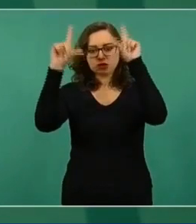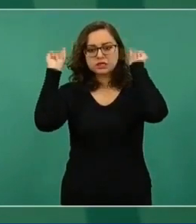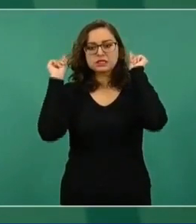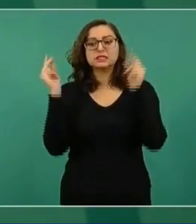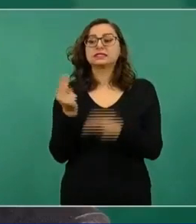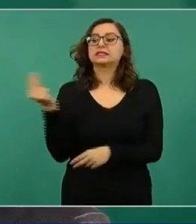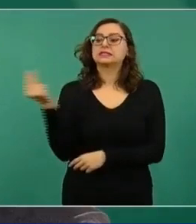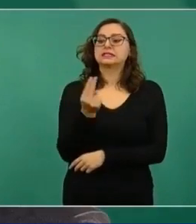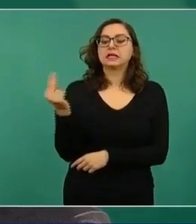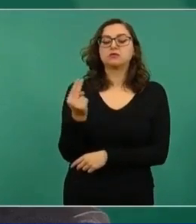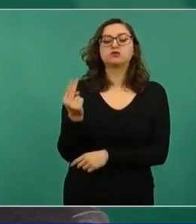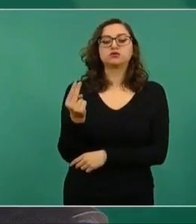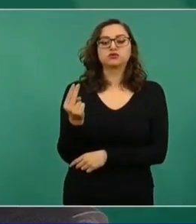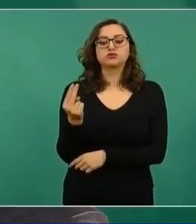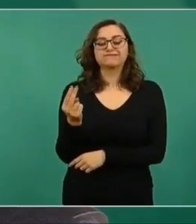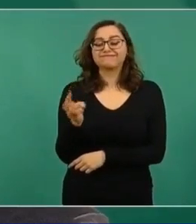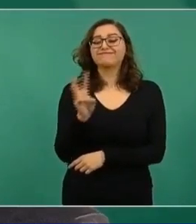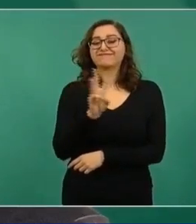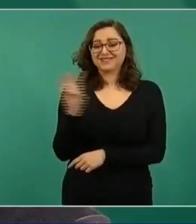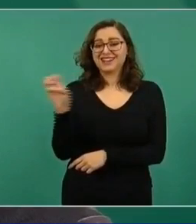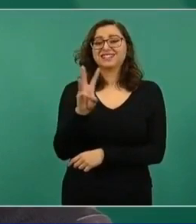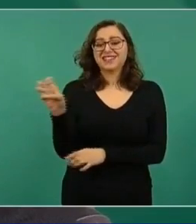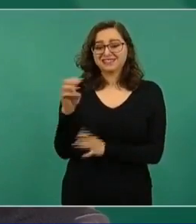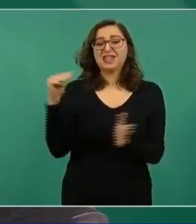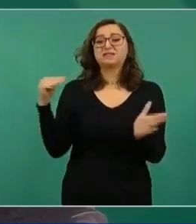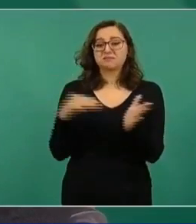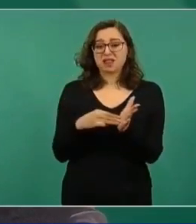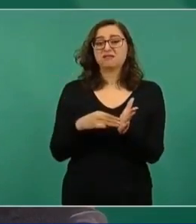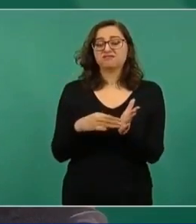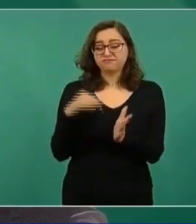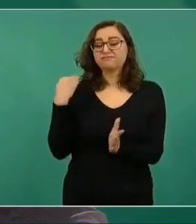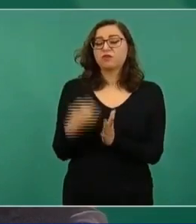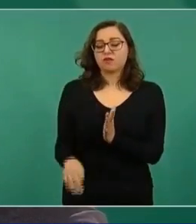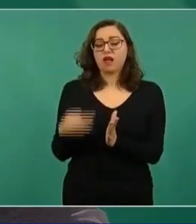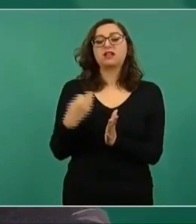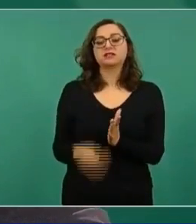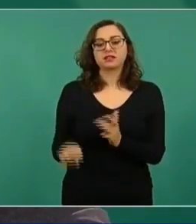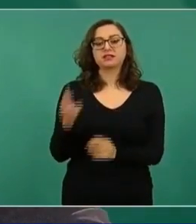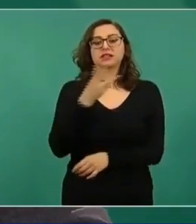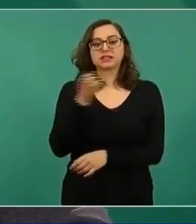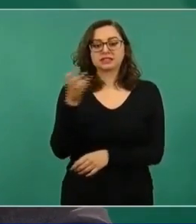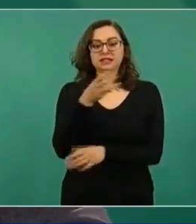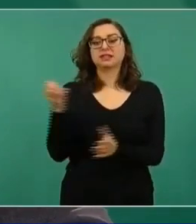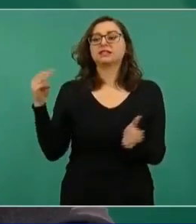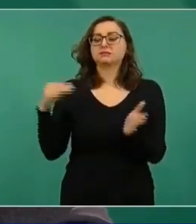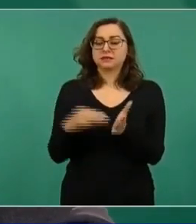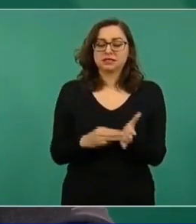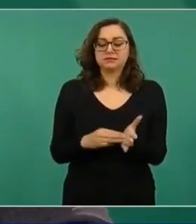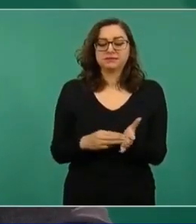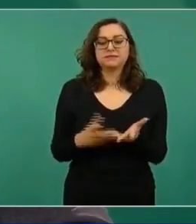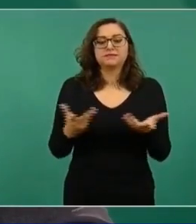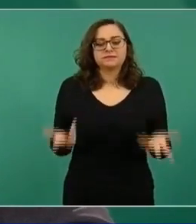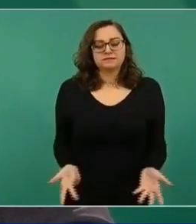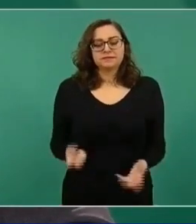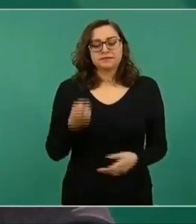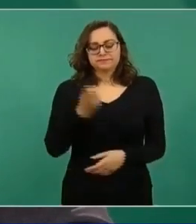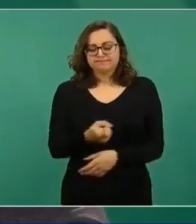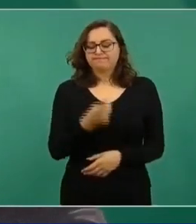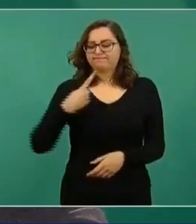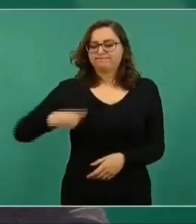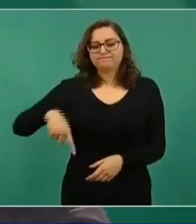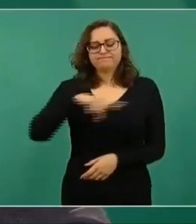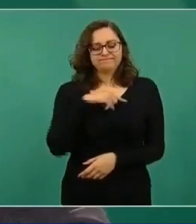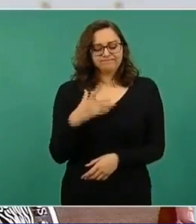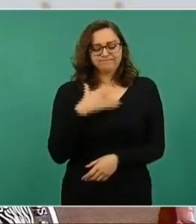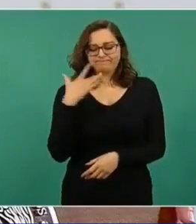de 300,000 personas dedicadas, integradas a esta atención. Entonces se ha tomado la decisión y